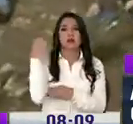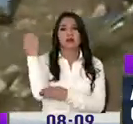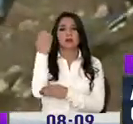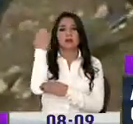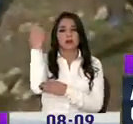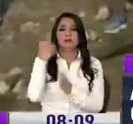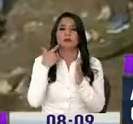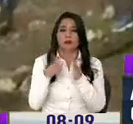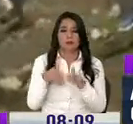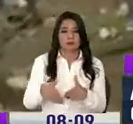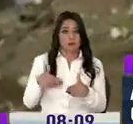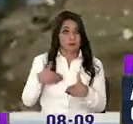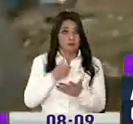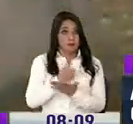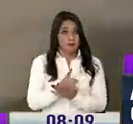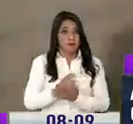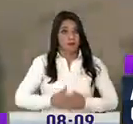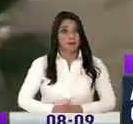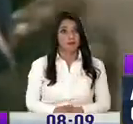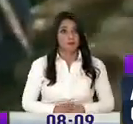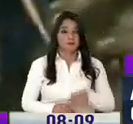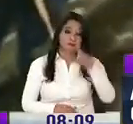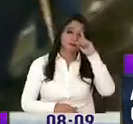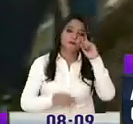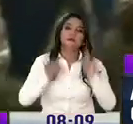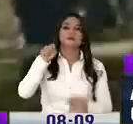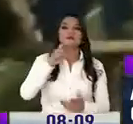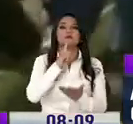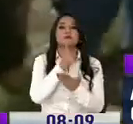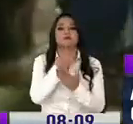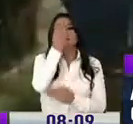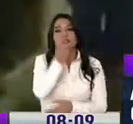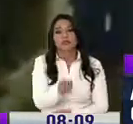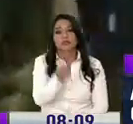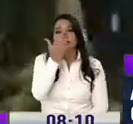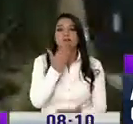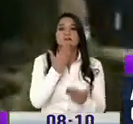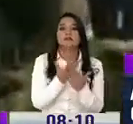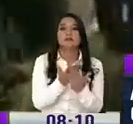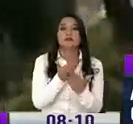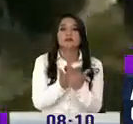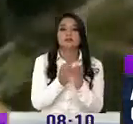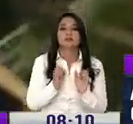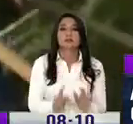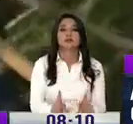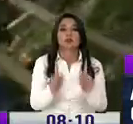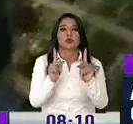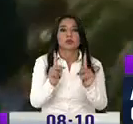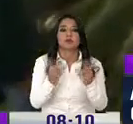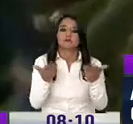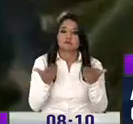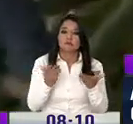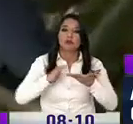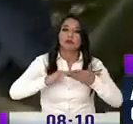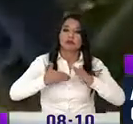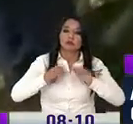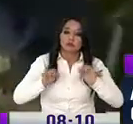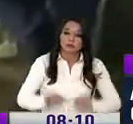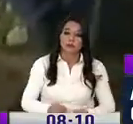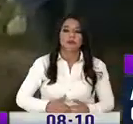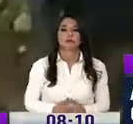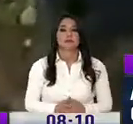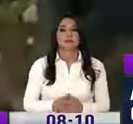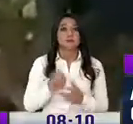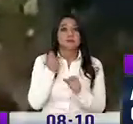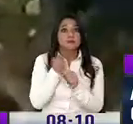como las que tuvimos en el aluvión. Así es, bueno, buenos días con todos, muchas gracias por la oportunidad de dirigirnos a la comunidad. El